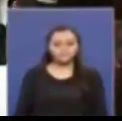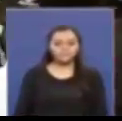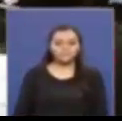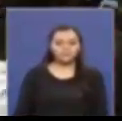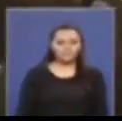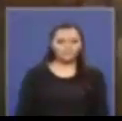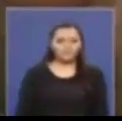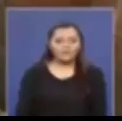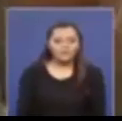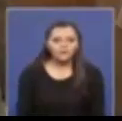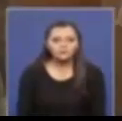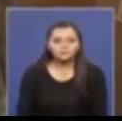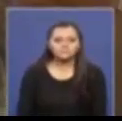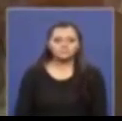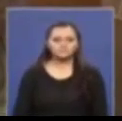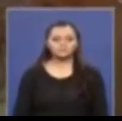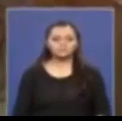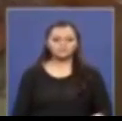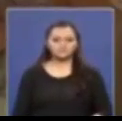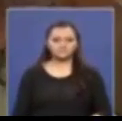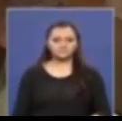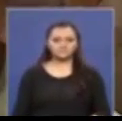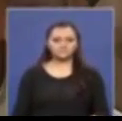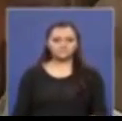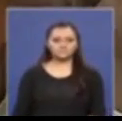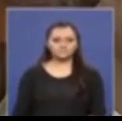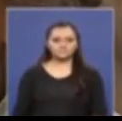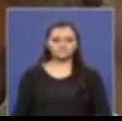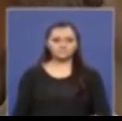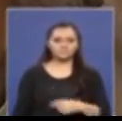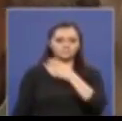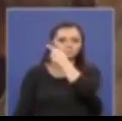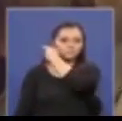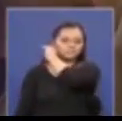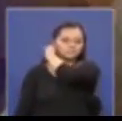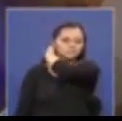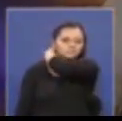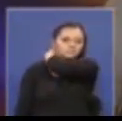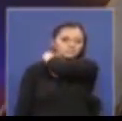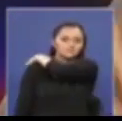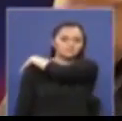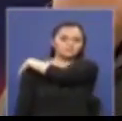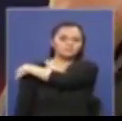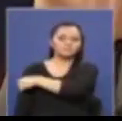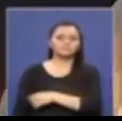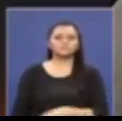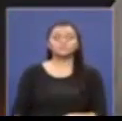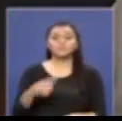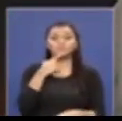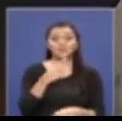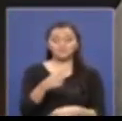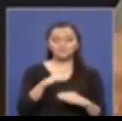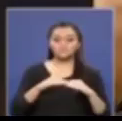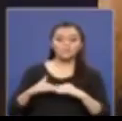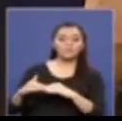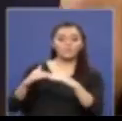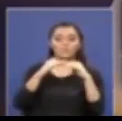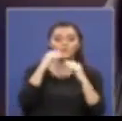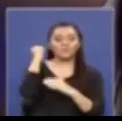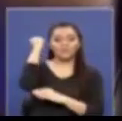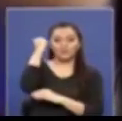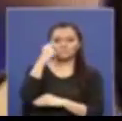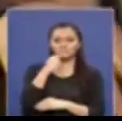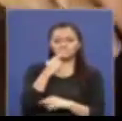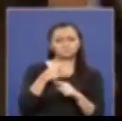Prohibido olvidar el otro vio vida indignidad. Donde se decía en letra muerta que todos teníamos igualdad de derechos, pero una